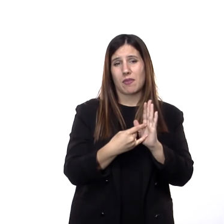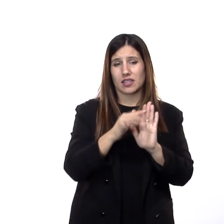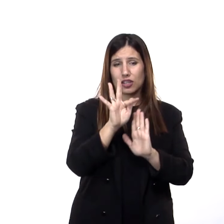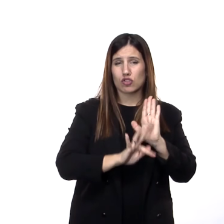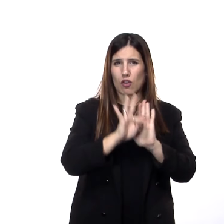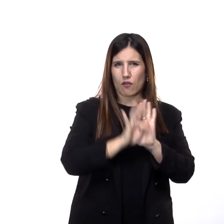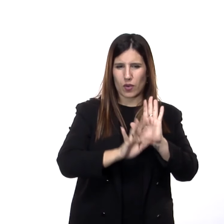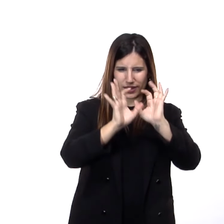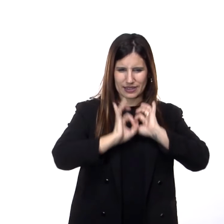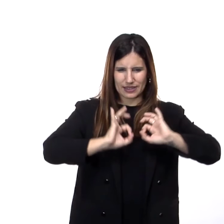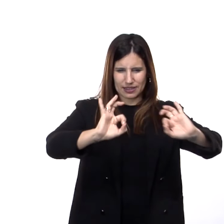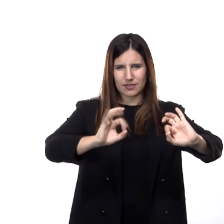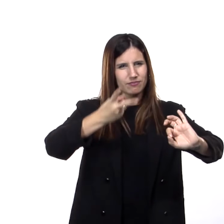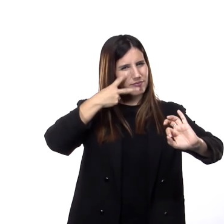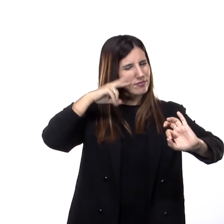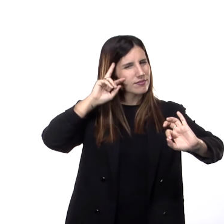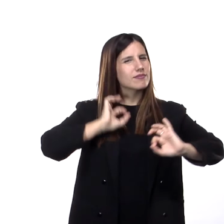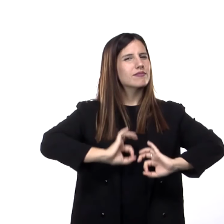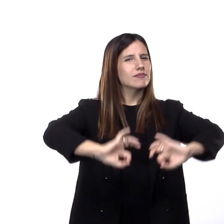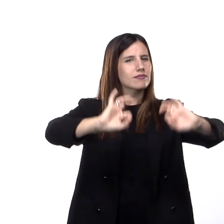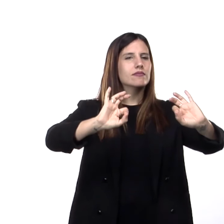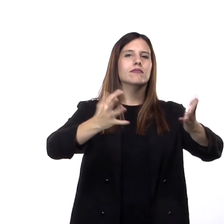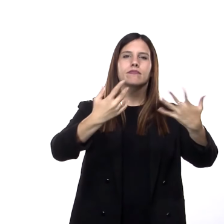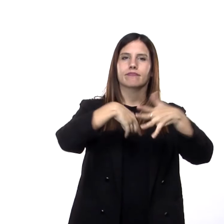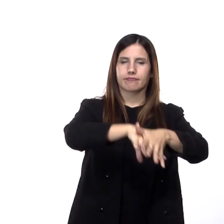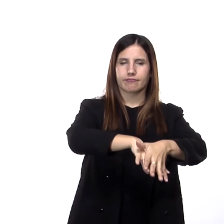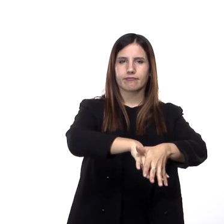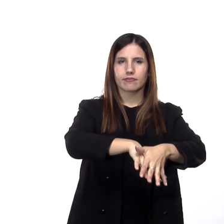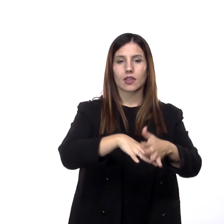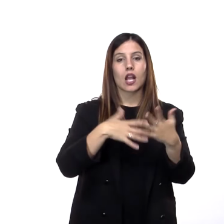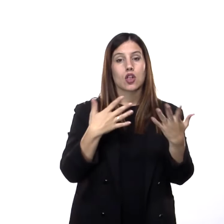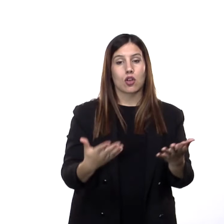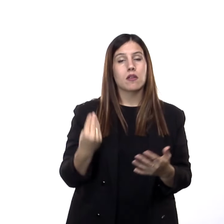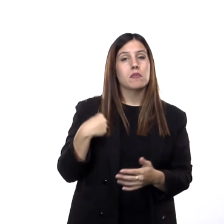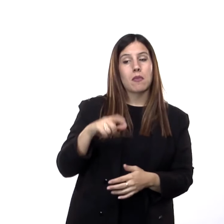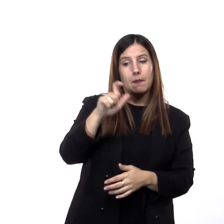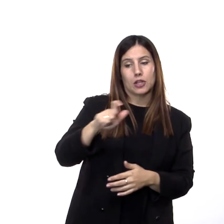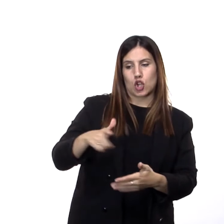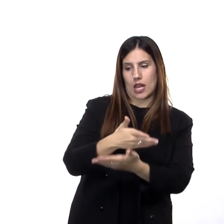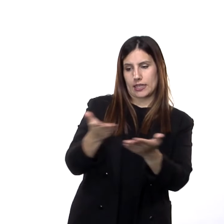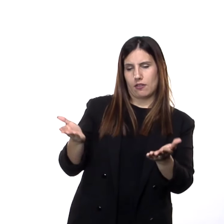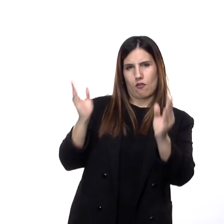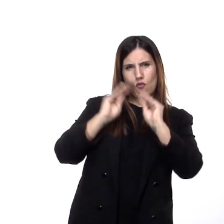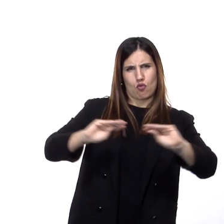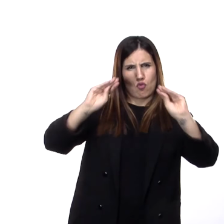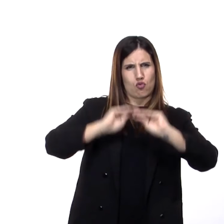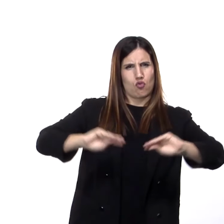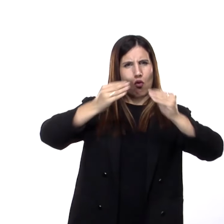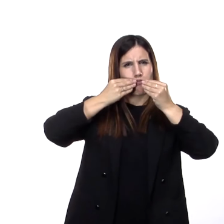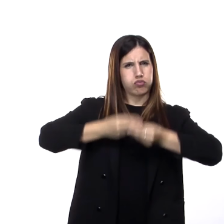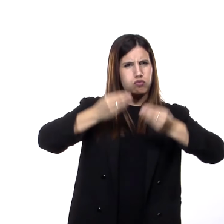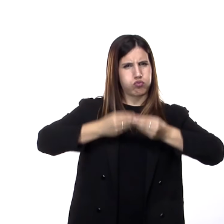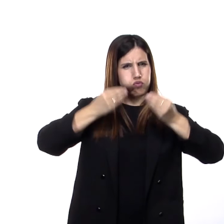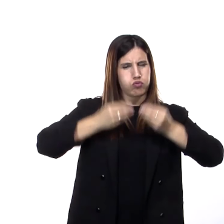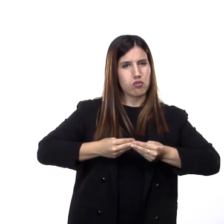especializado para los sistemas críticos y al final a estas personas muy formadas muy cualificadas pues